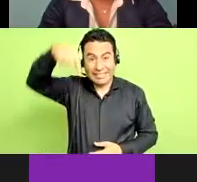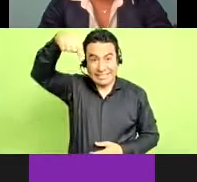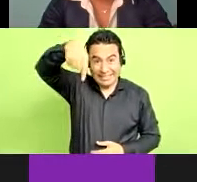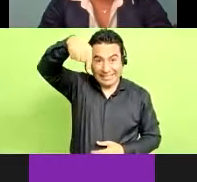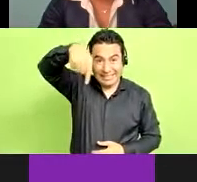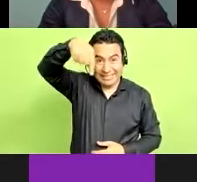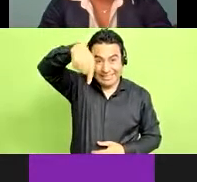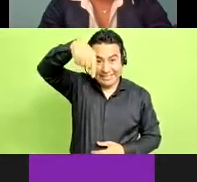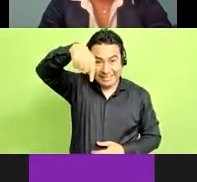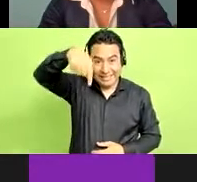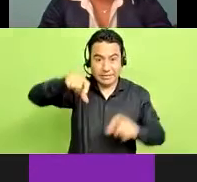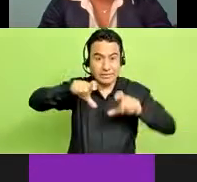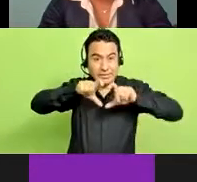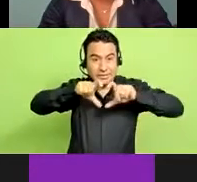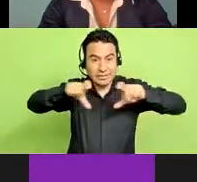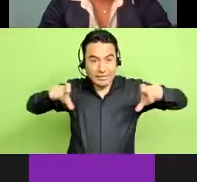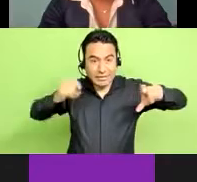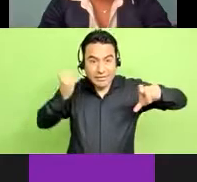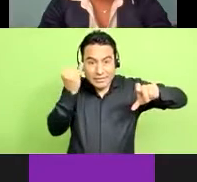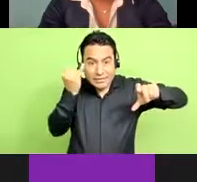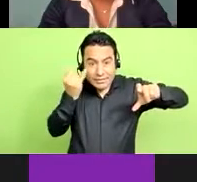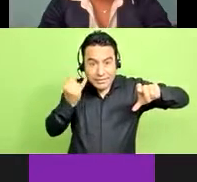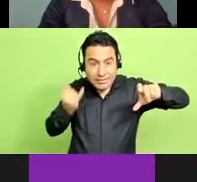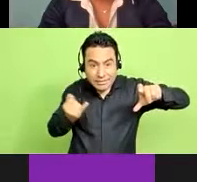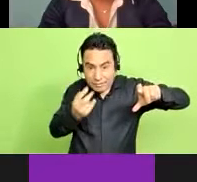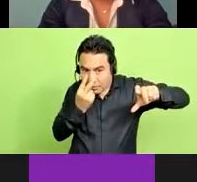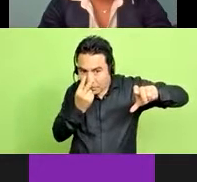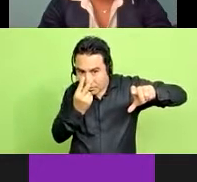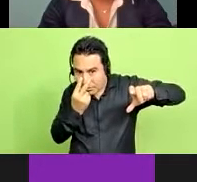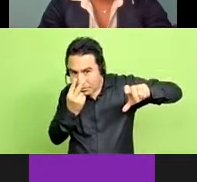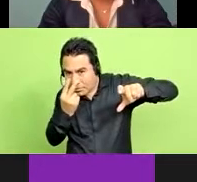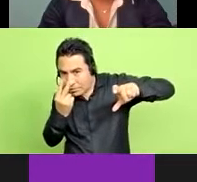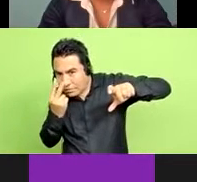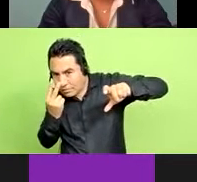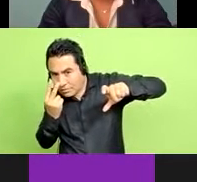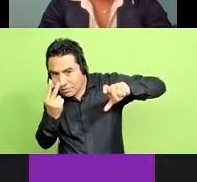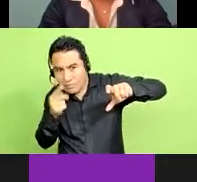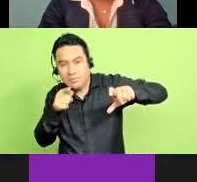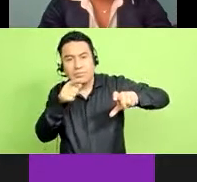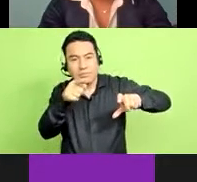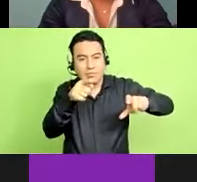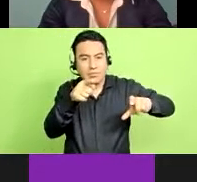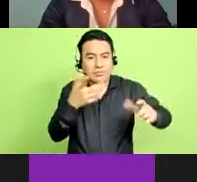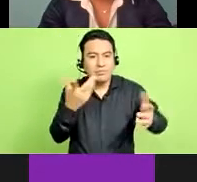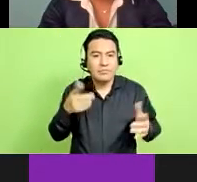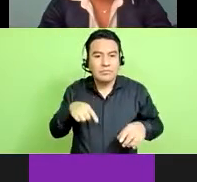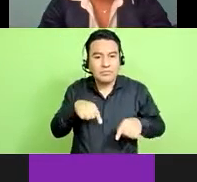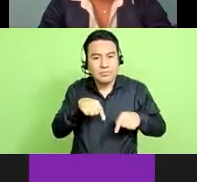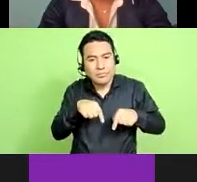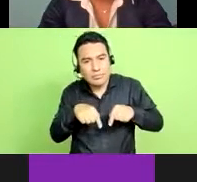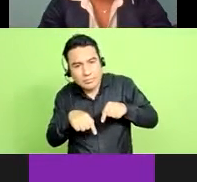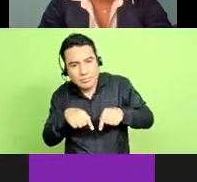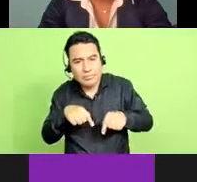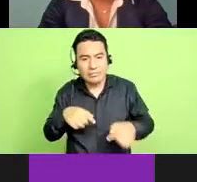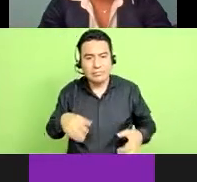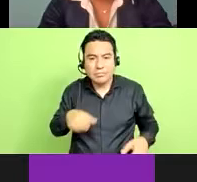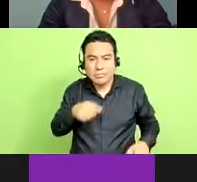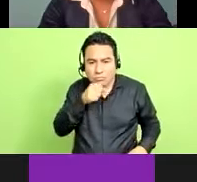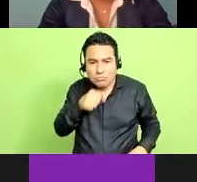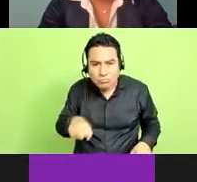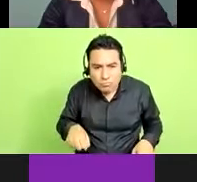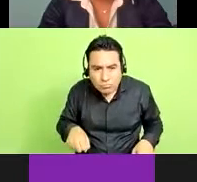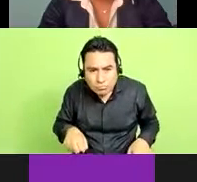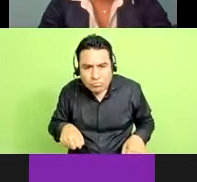pueden desarrollar pueden ustedes observar e imágenes relacionadas a las personas con